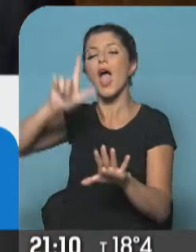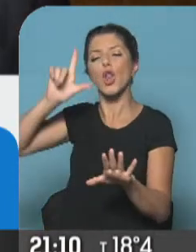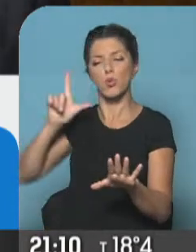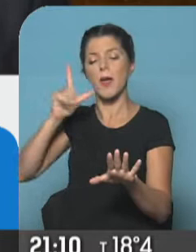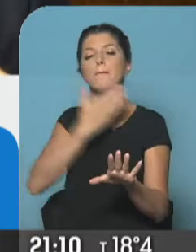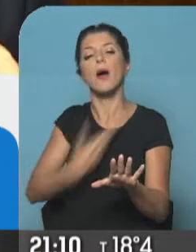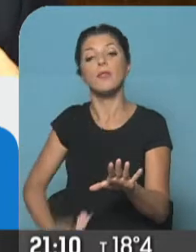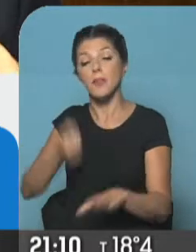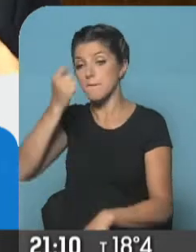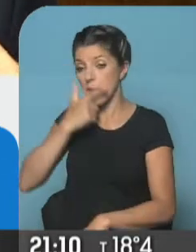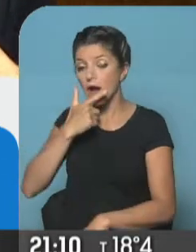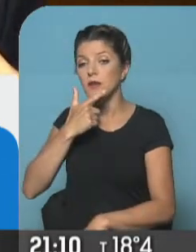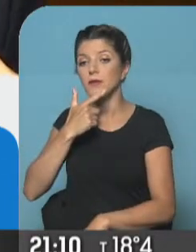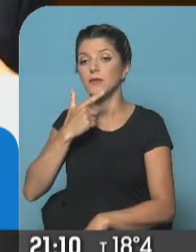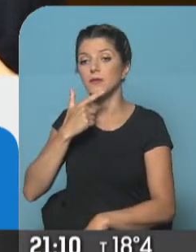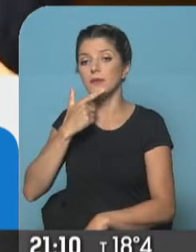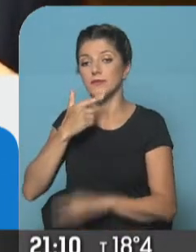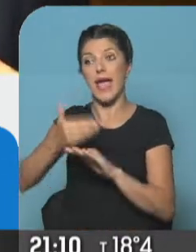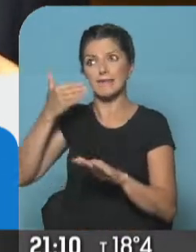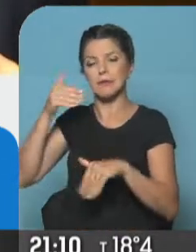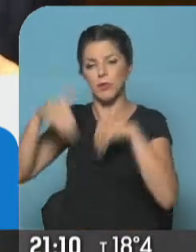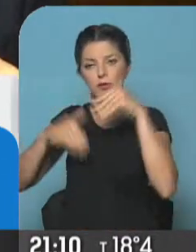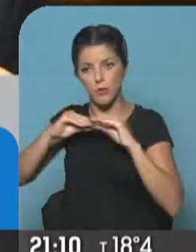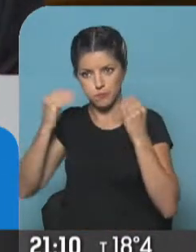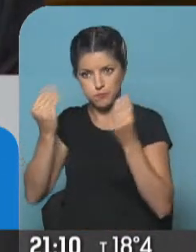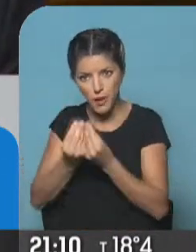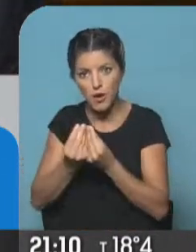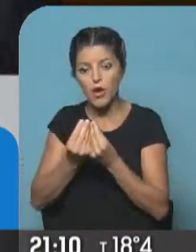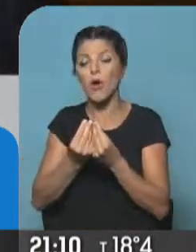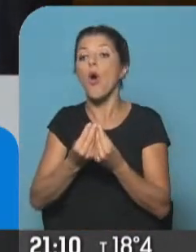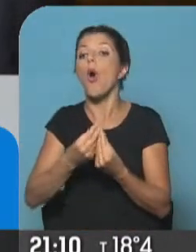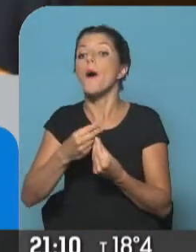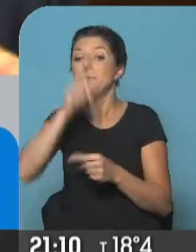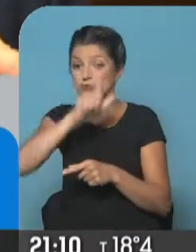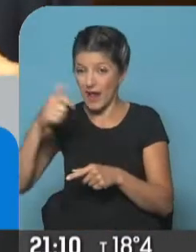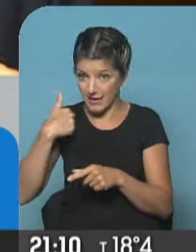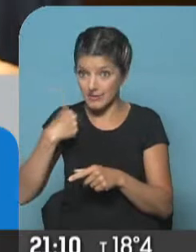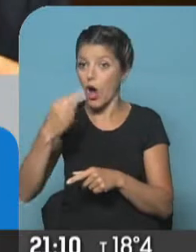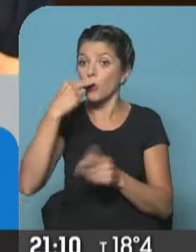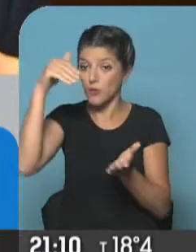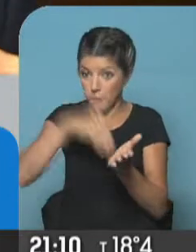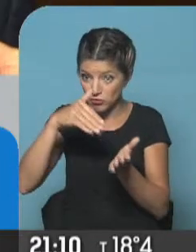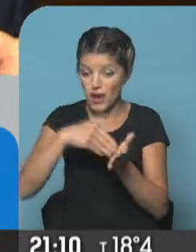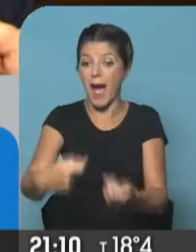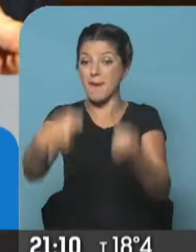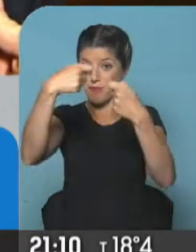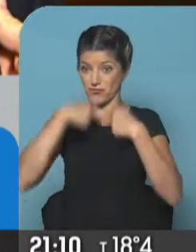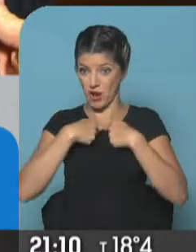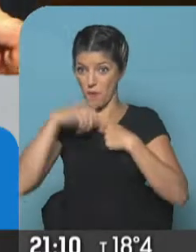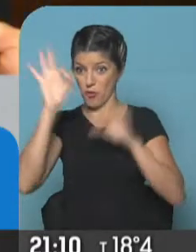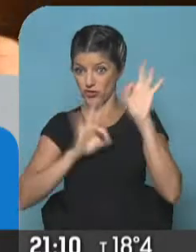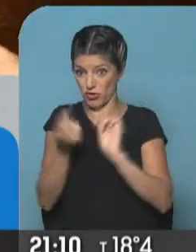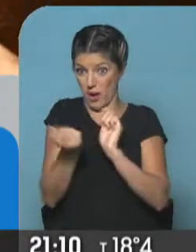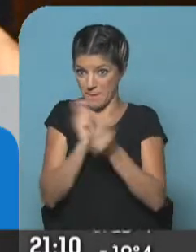luego del resultado electoral, de haber tenido 11 millones de argentinos acompañando el proyecto Cambiemos, él podría haberse parado en ese lugar y decir, bueno,